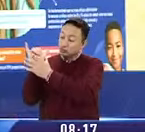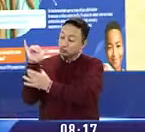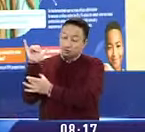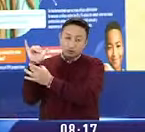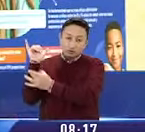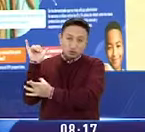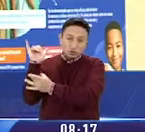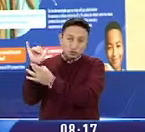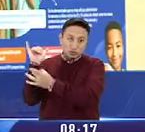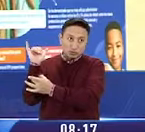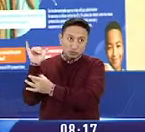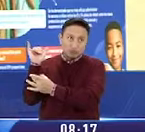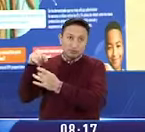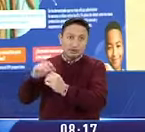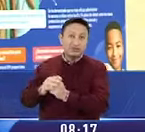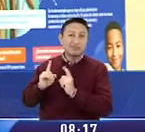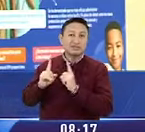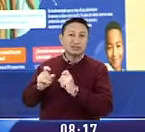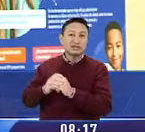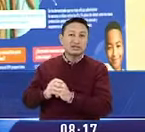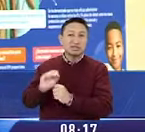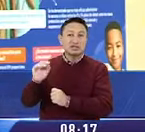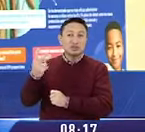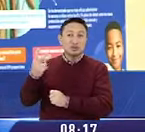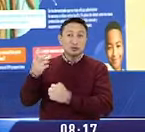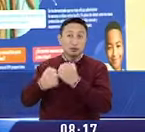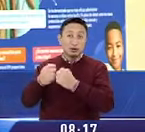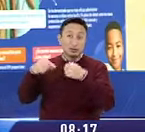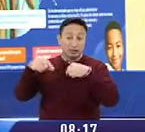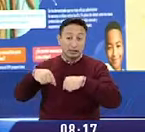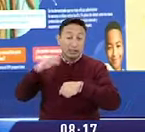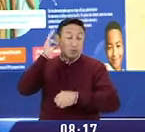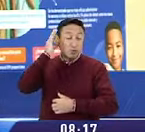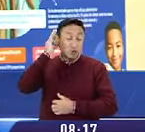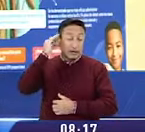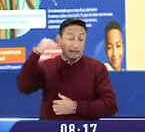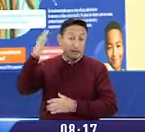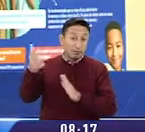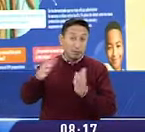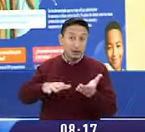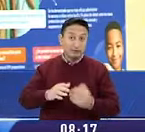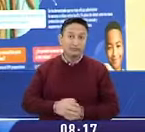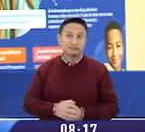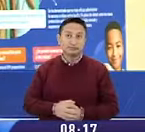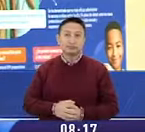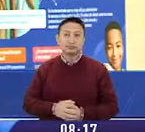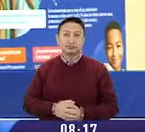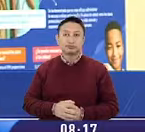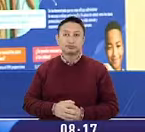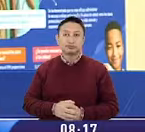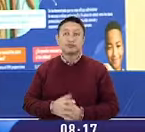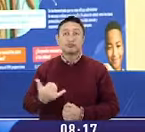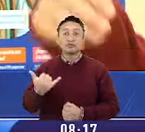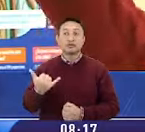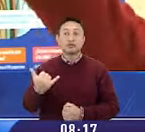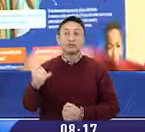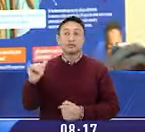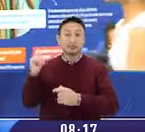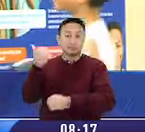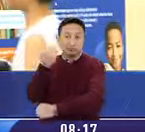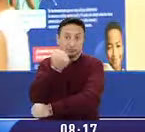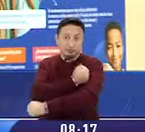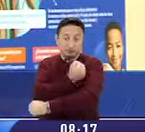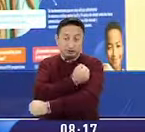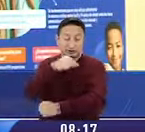una de las segundas causas de cáncer en mujeres en nuestro país. Lo que alcanzamos es a evitar que a